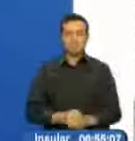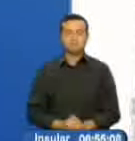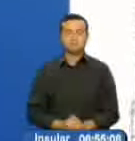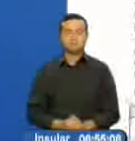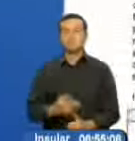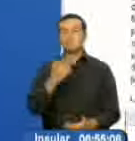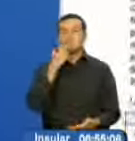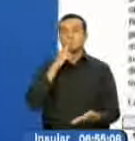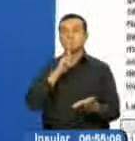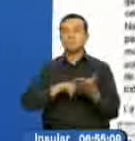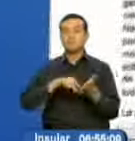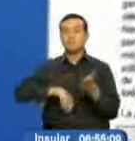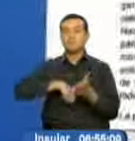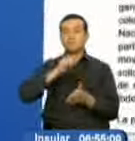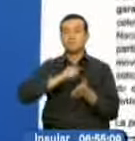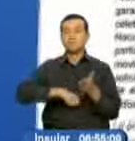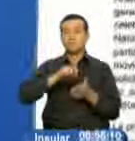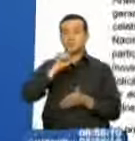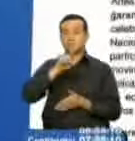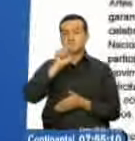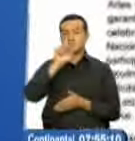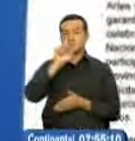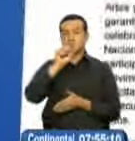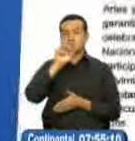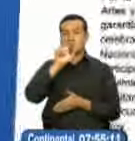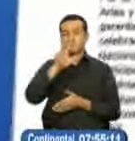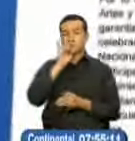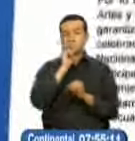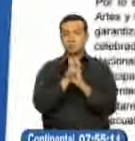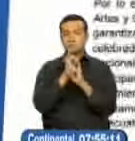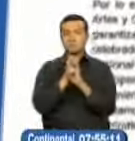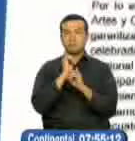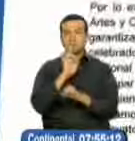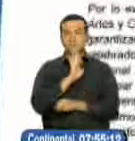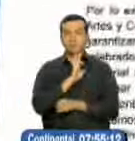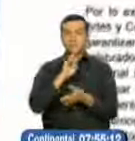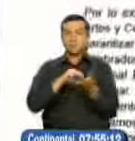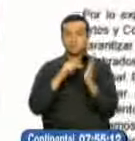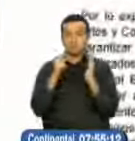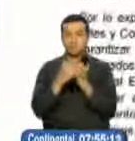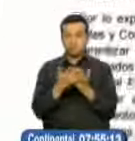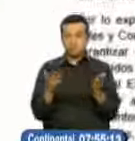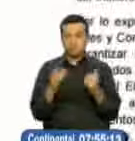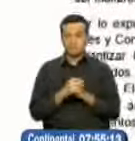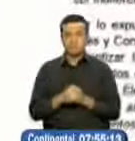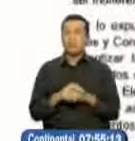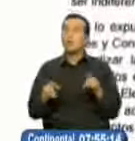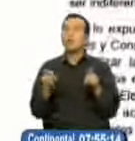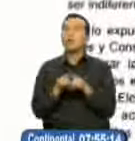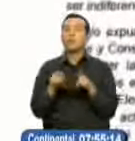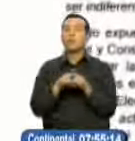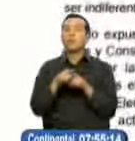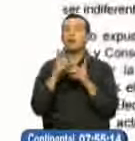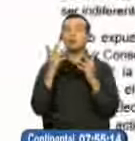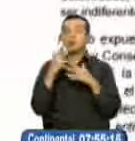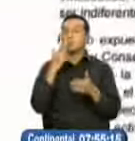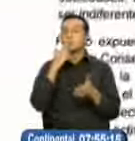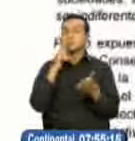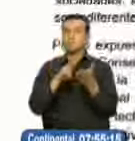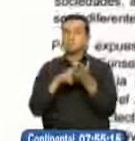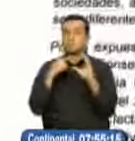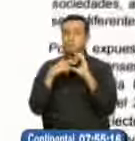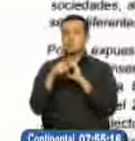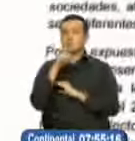Este comunicado lo firman 103 institutos técnicos y tecnológicos. De esta misma manera hicieron un